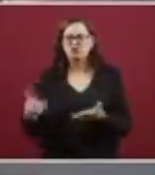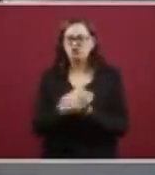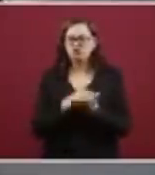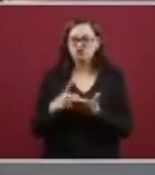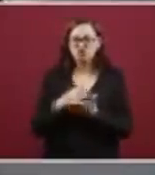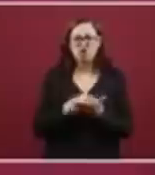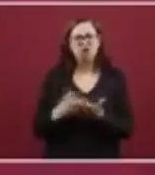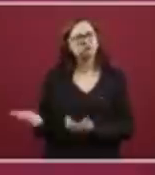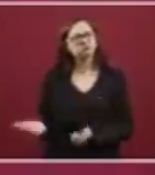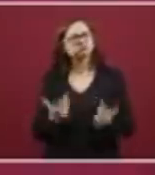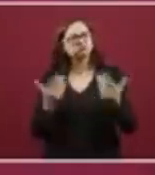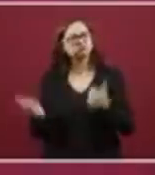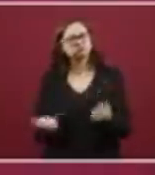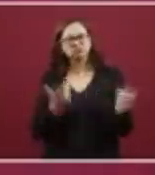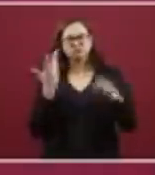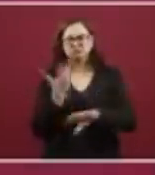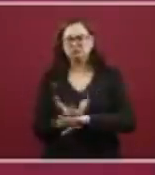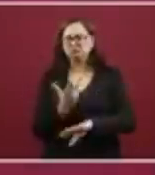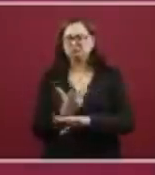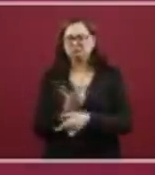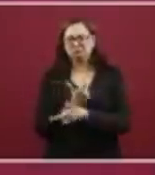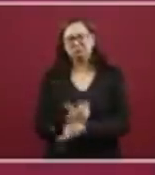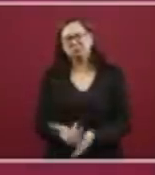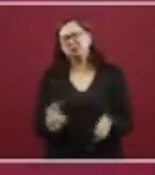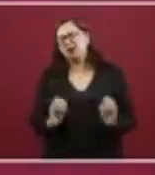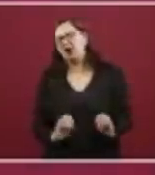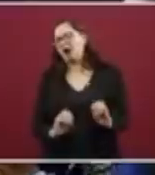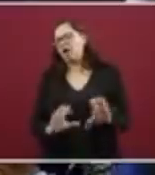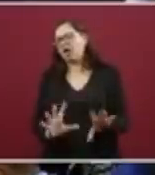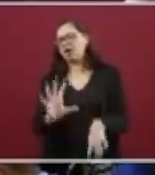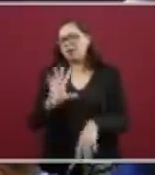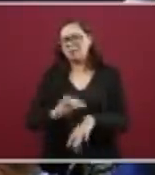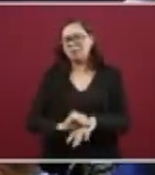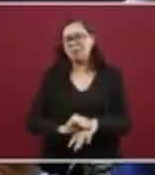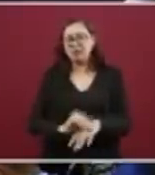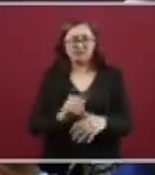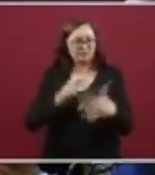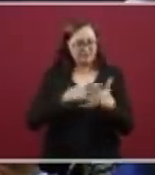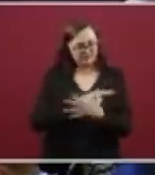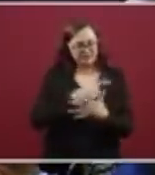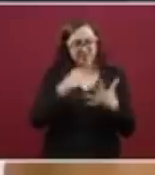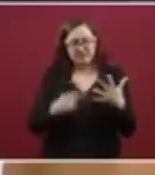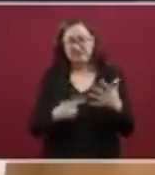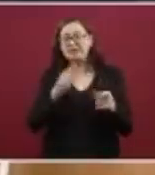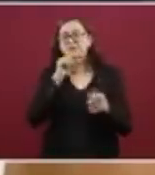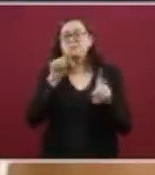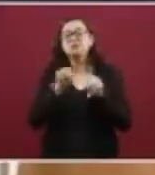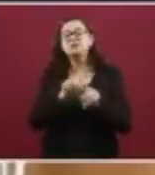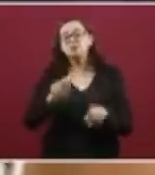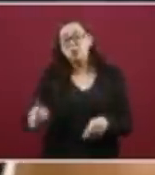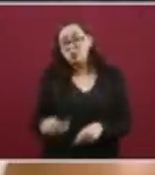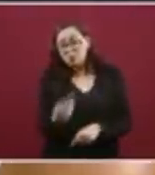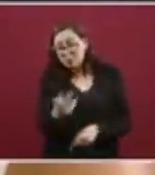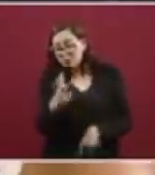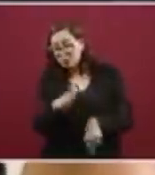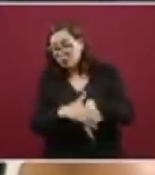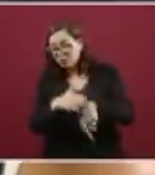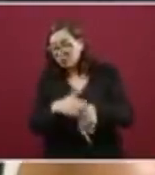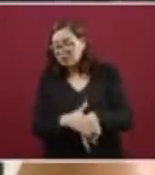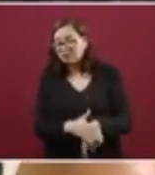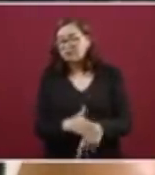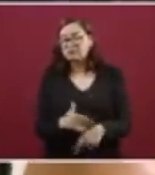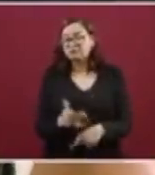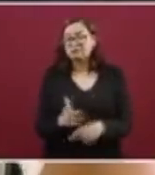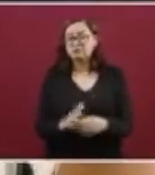Estados Unidos, preguntarle si no han considerado la posibilidad de convocar